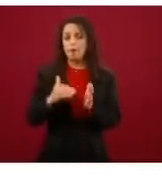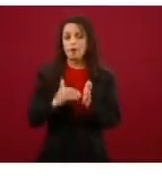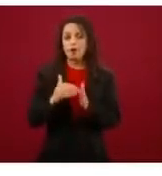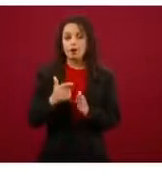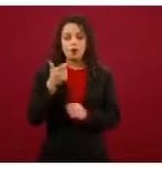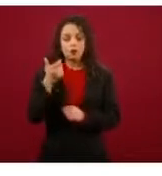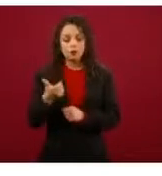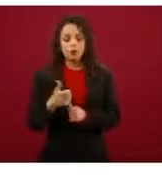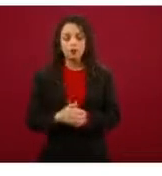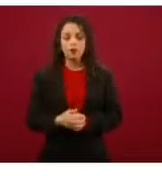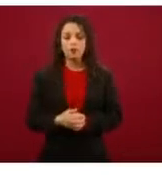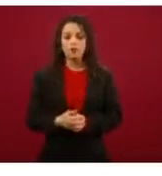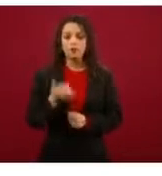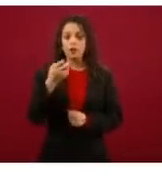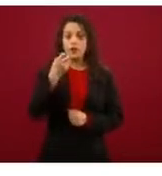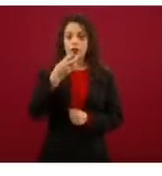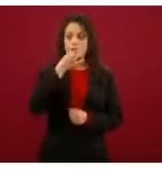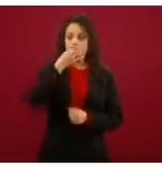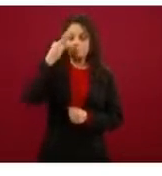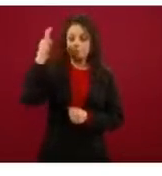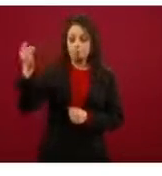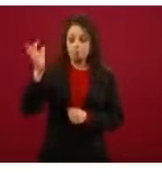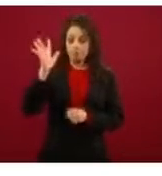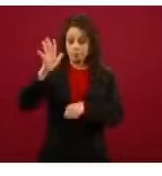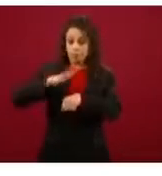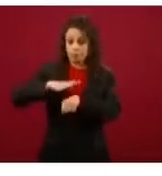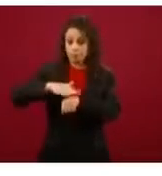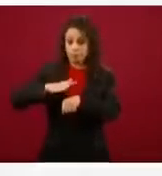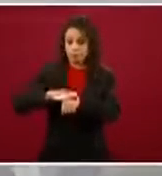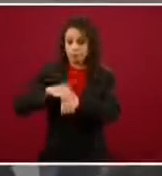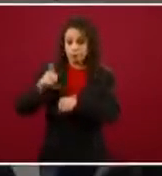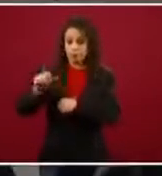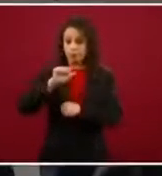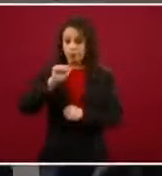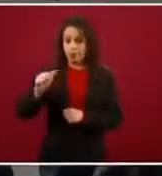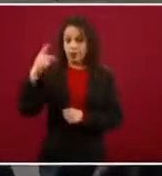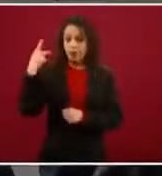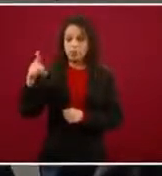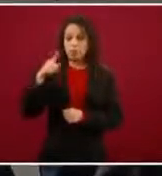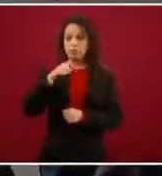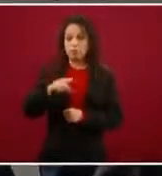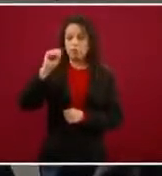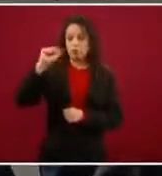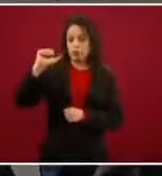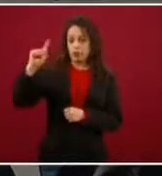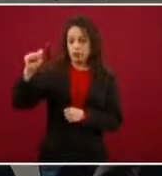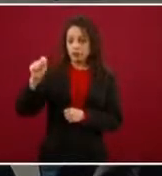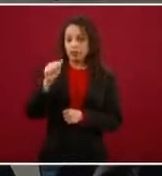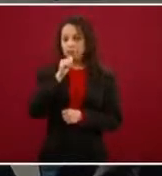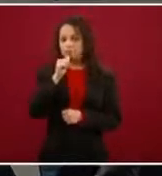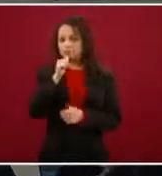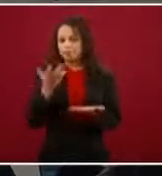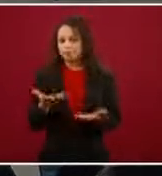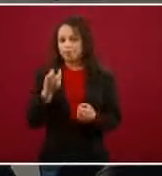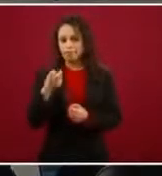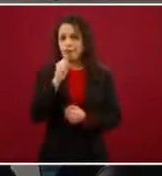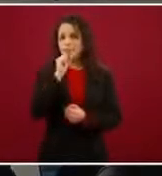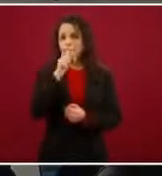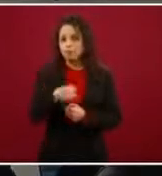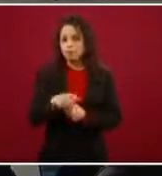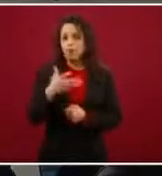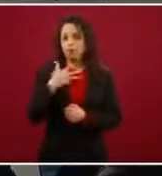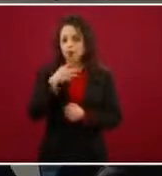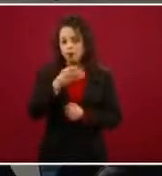esto fuera reportado de manera directa al Servicio de Administración Tributaria. Por tanto, se está en presencia también de un caso